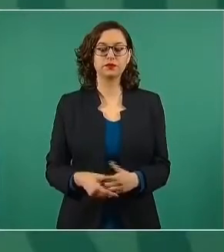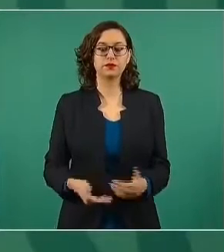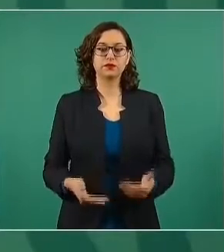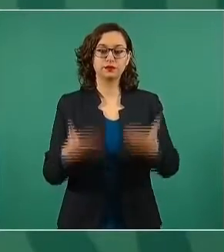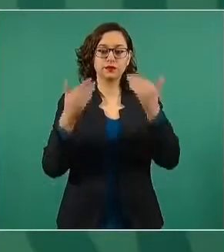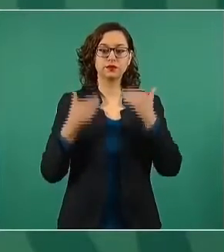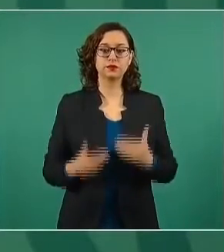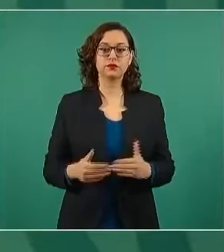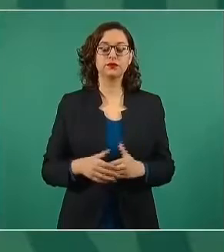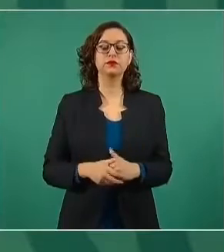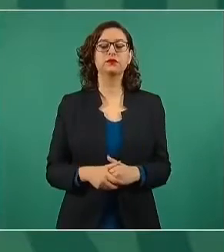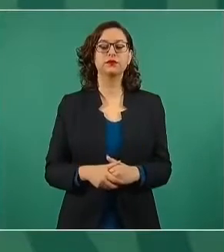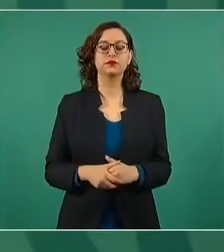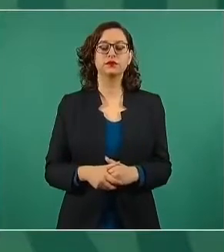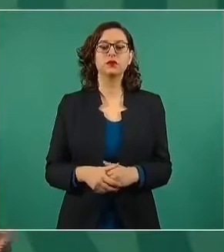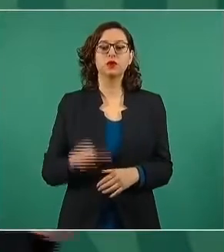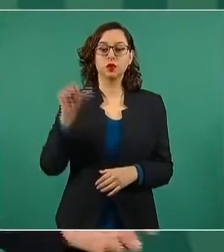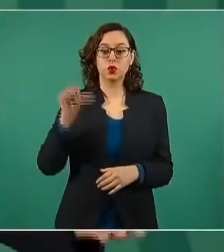el